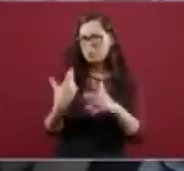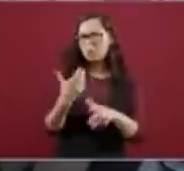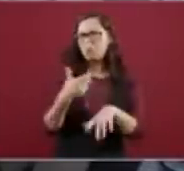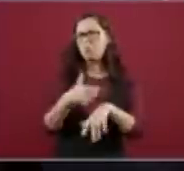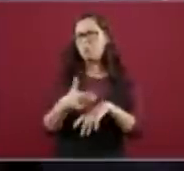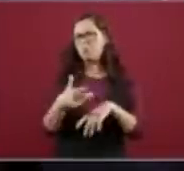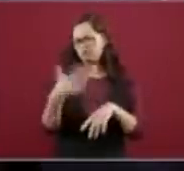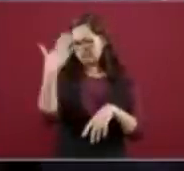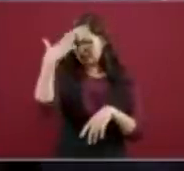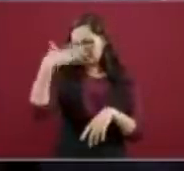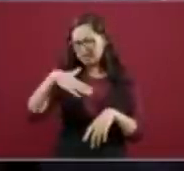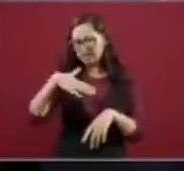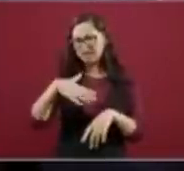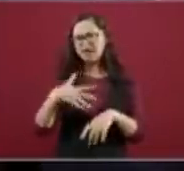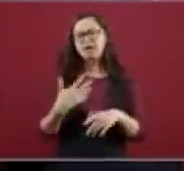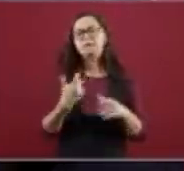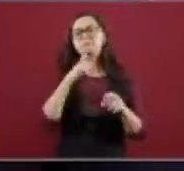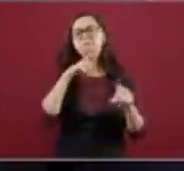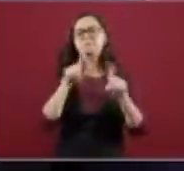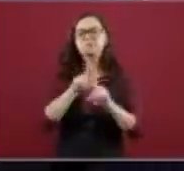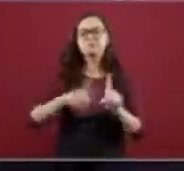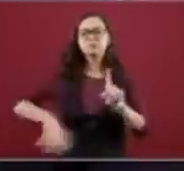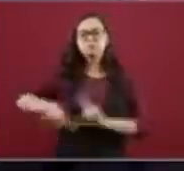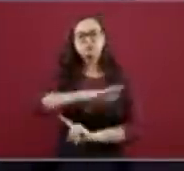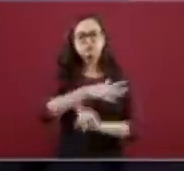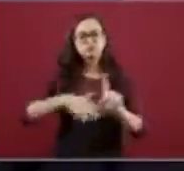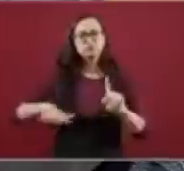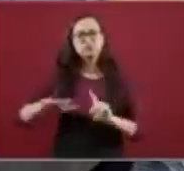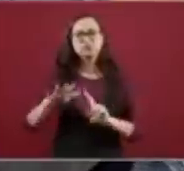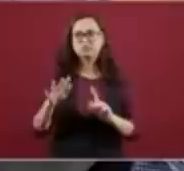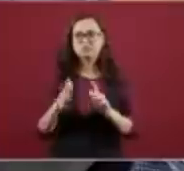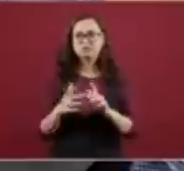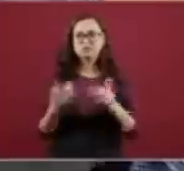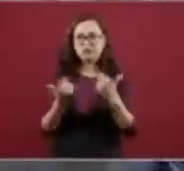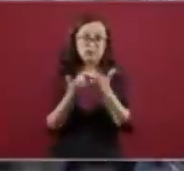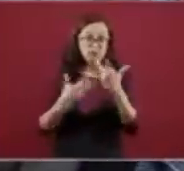sabía? Y en este contexto, en este panorama,